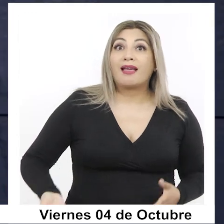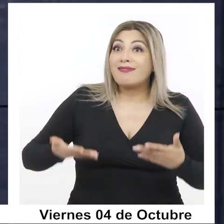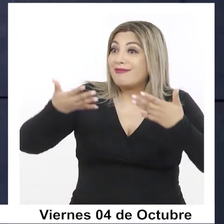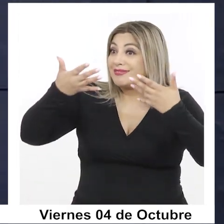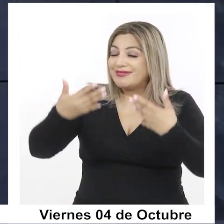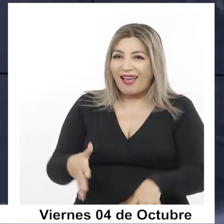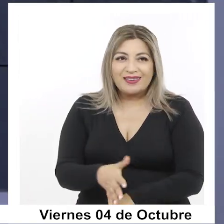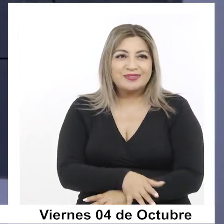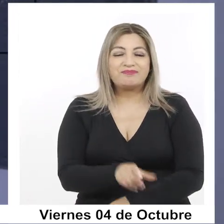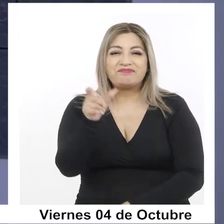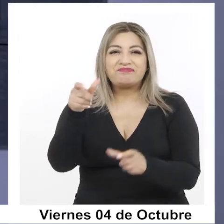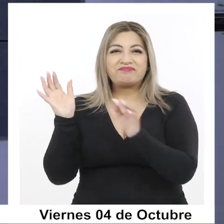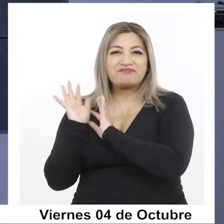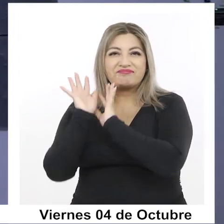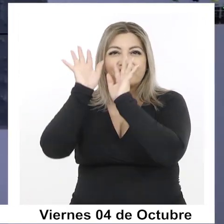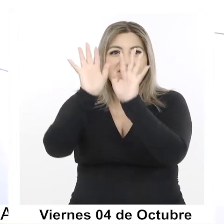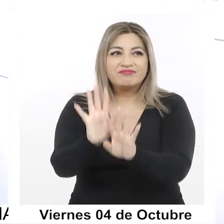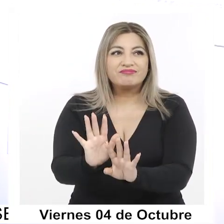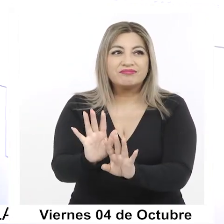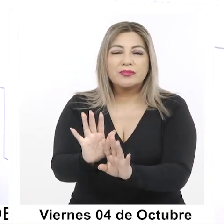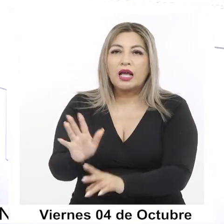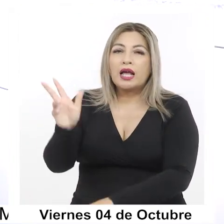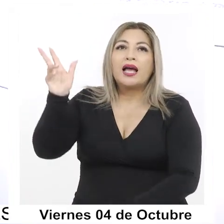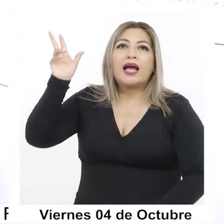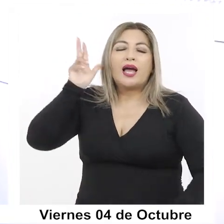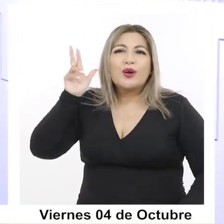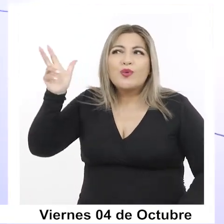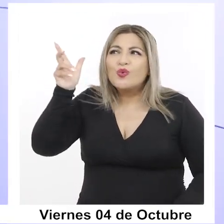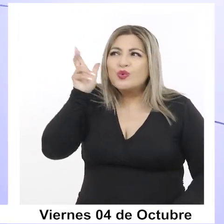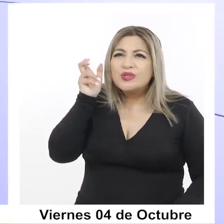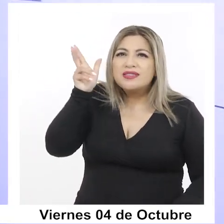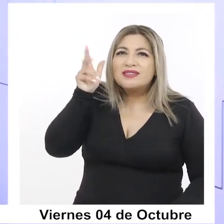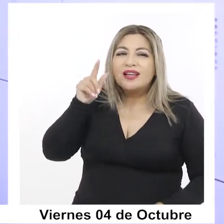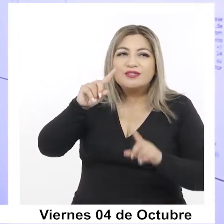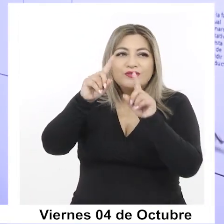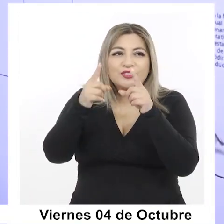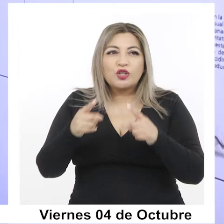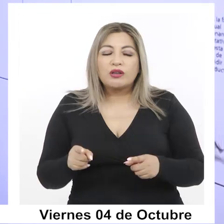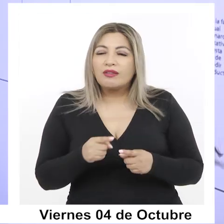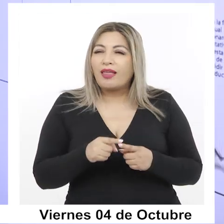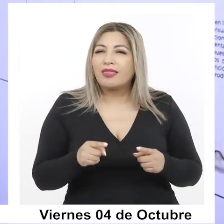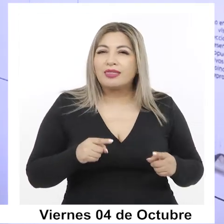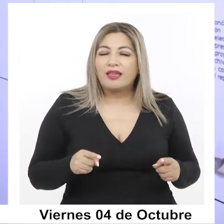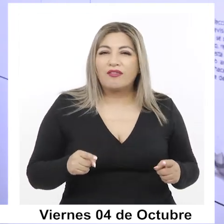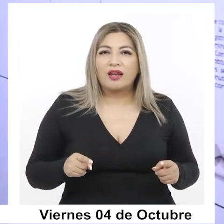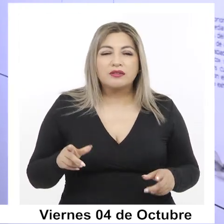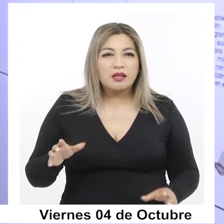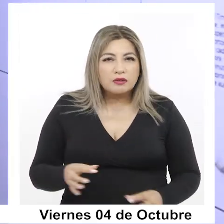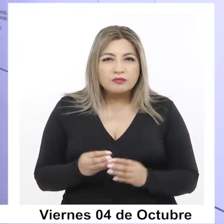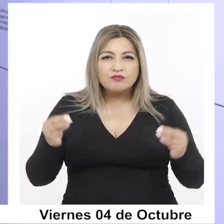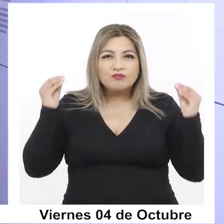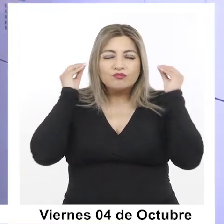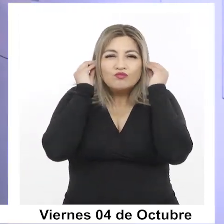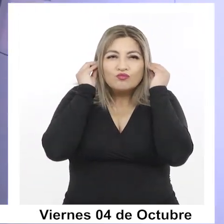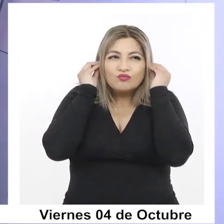fue como los asistentes pudieron escuchar los sonidos a través de distintos